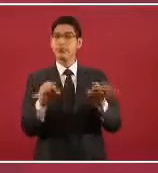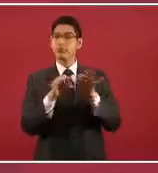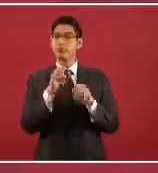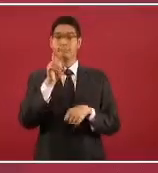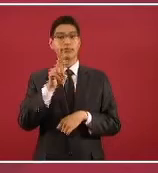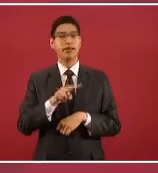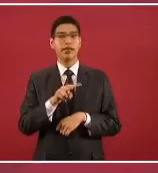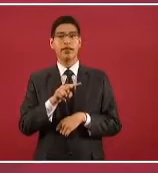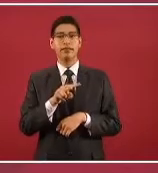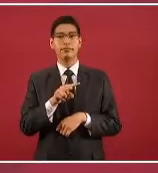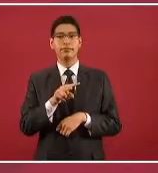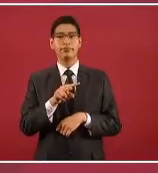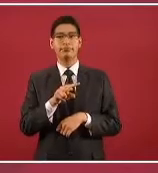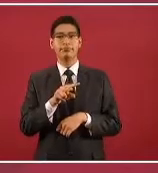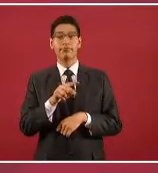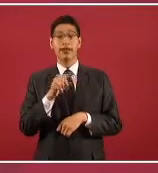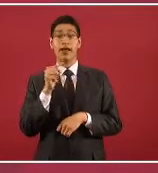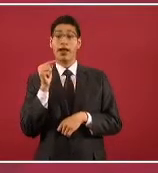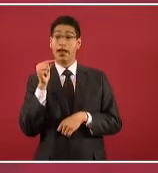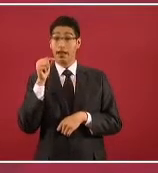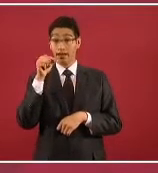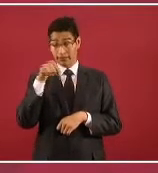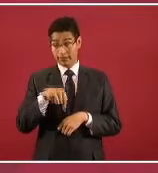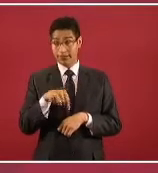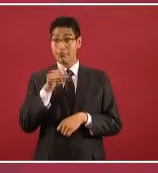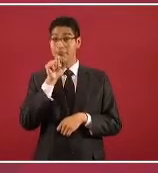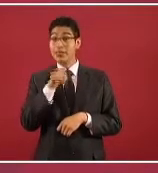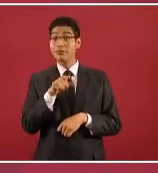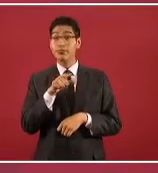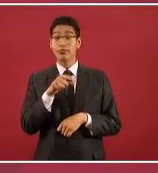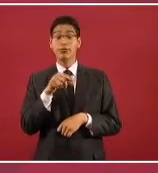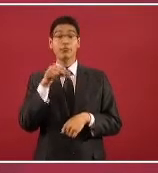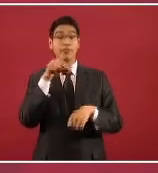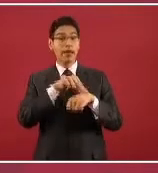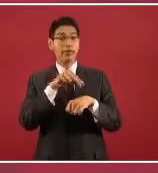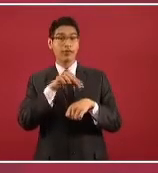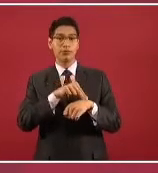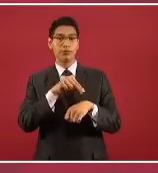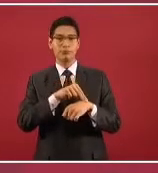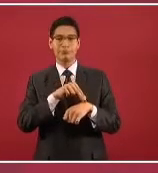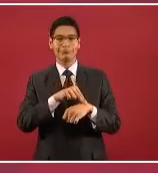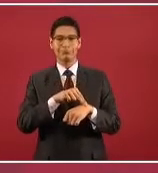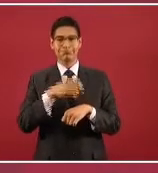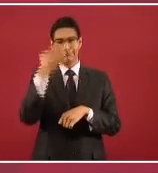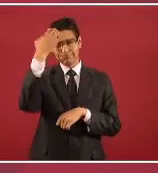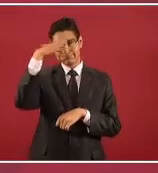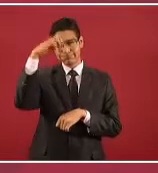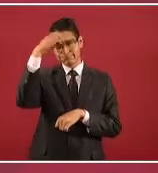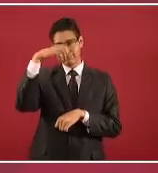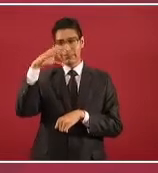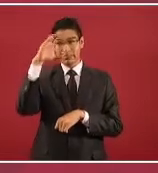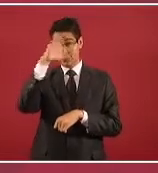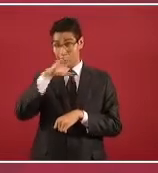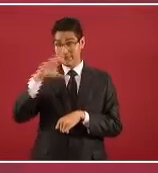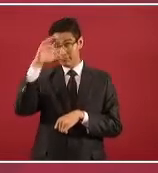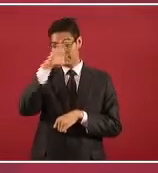lo que informen los especialistas, los médicos, los